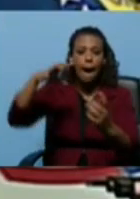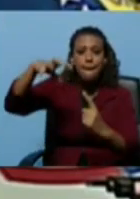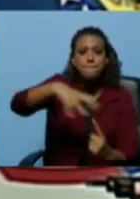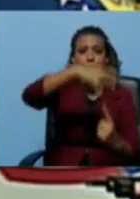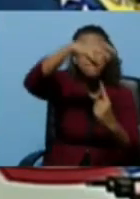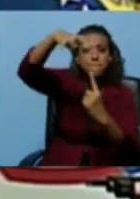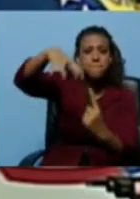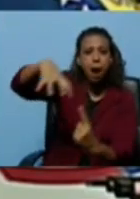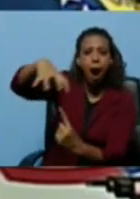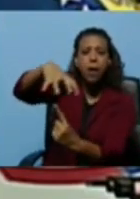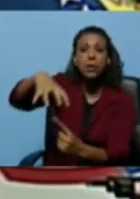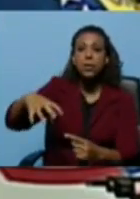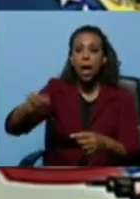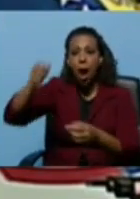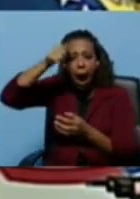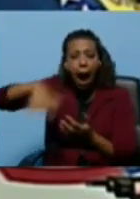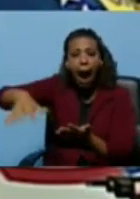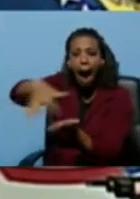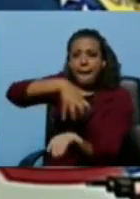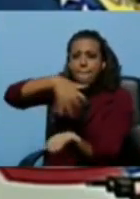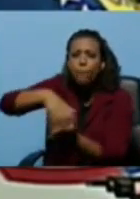paracaidismo, combate rural,